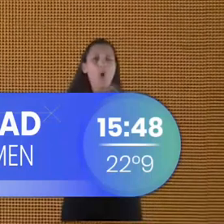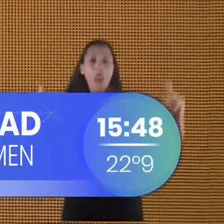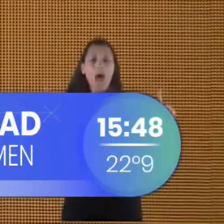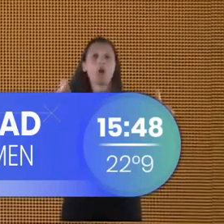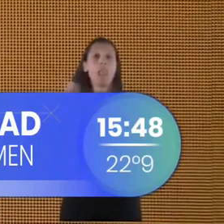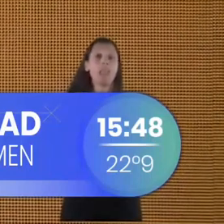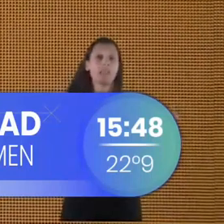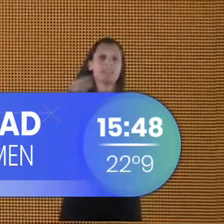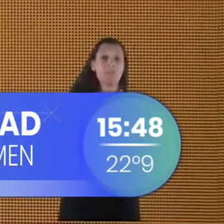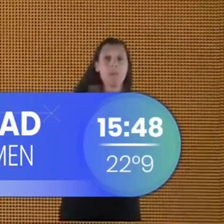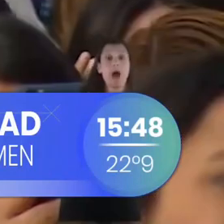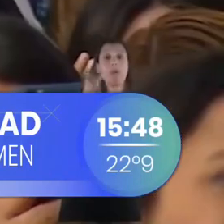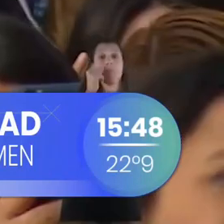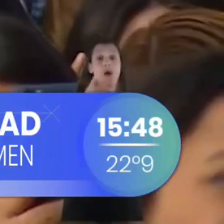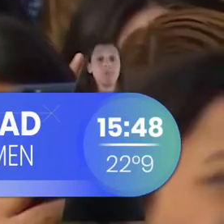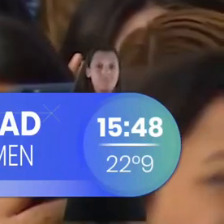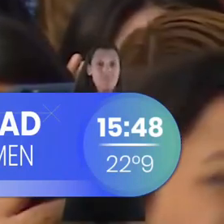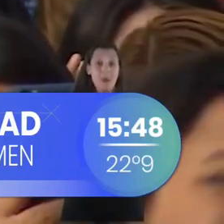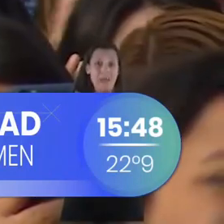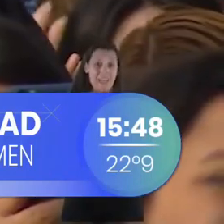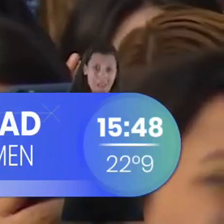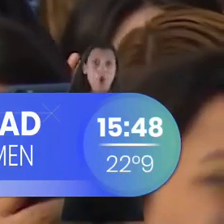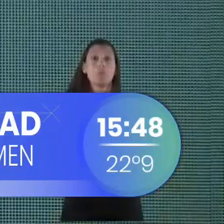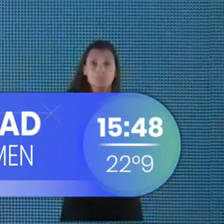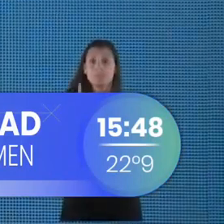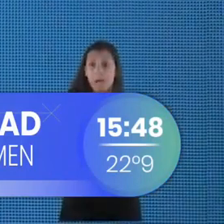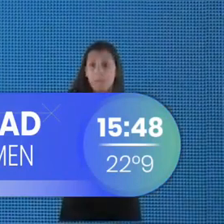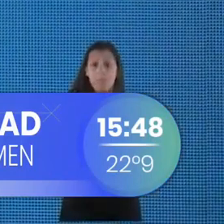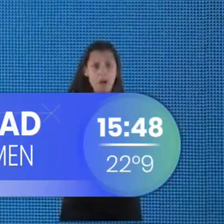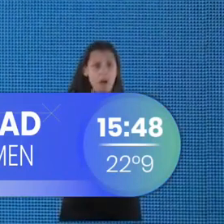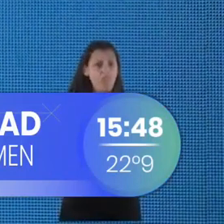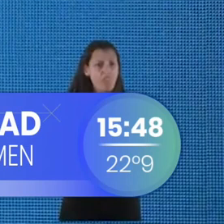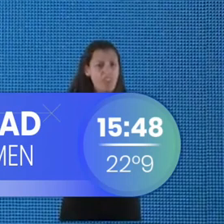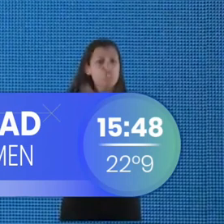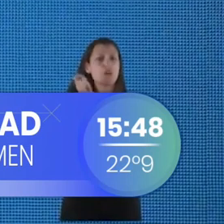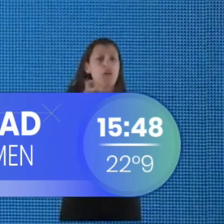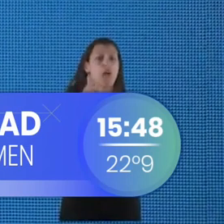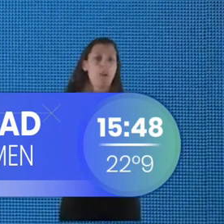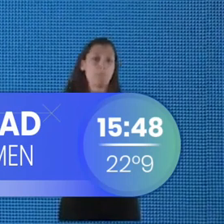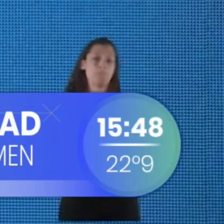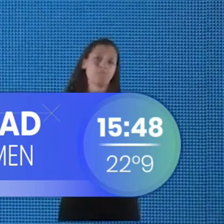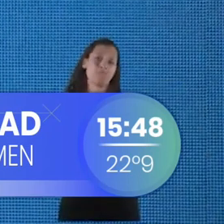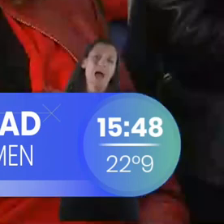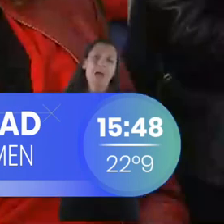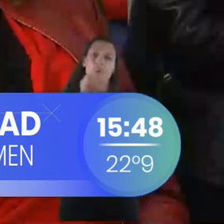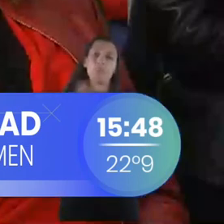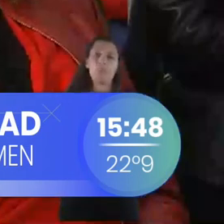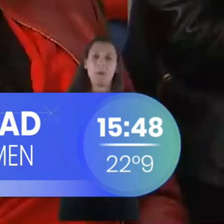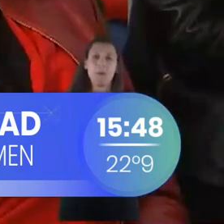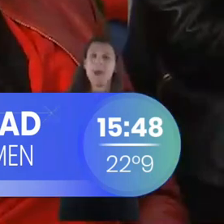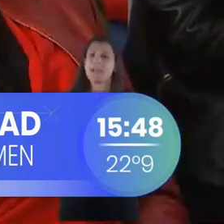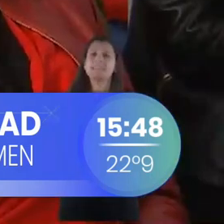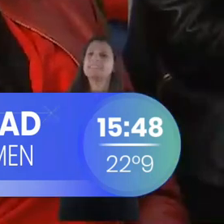paternidad, y por eso también estamos ampliando los derechos también para los adoptantes, para que los adoptantes tengan el tiempo